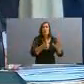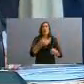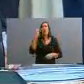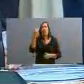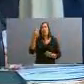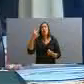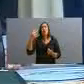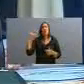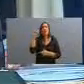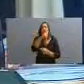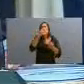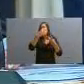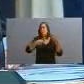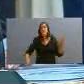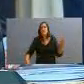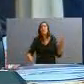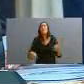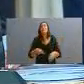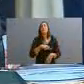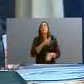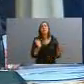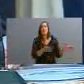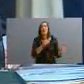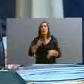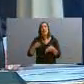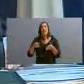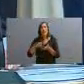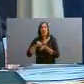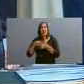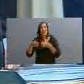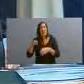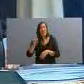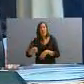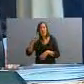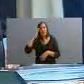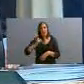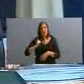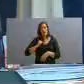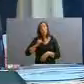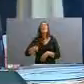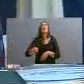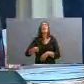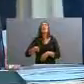etcétera, etcétera. Prefectura Naval, lo mismo, un incremento en 10 años del